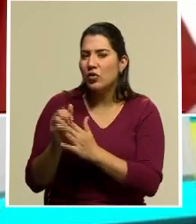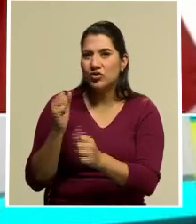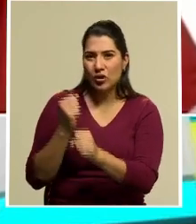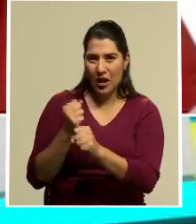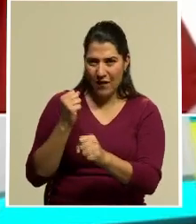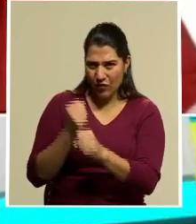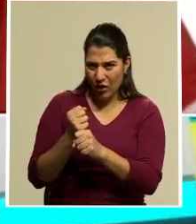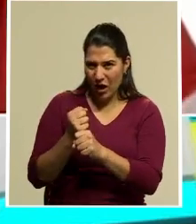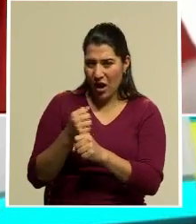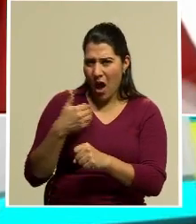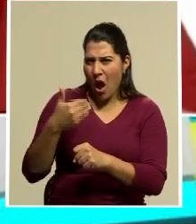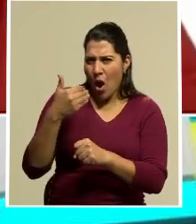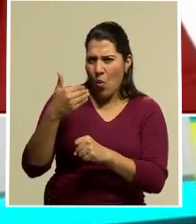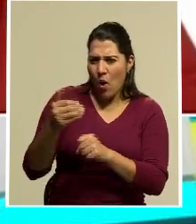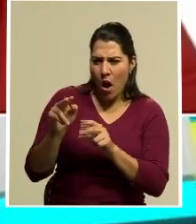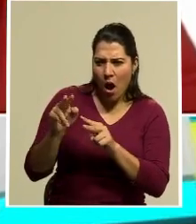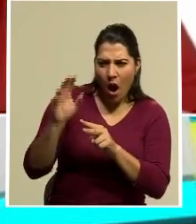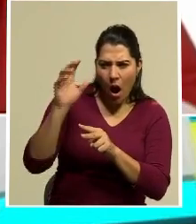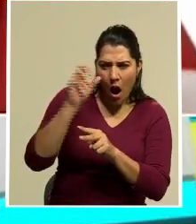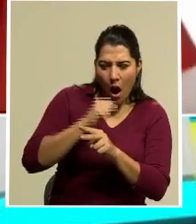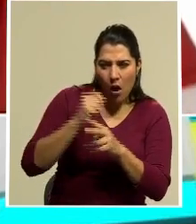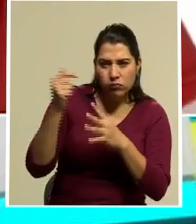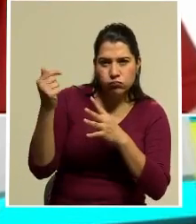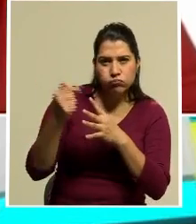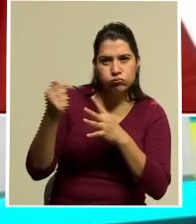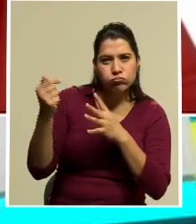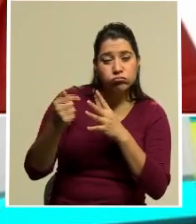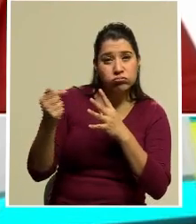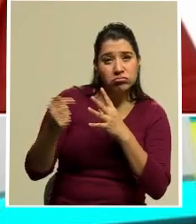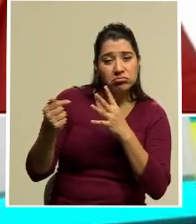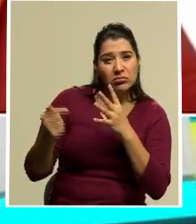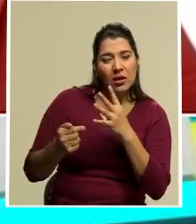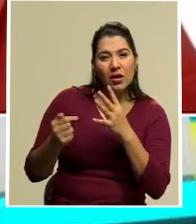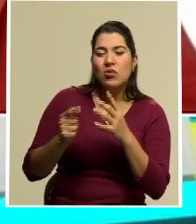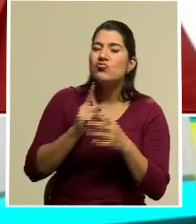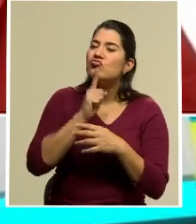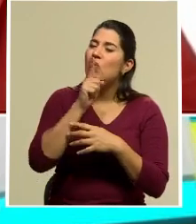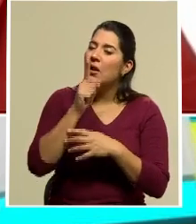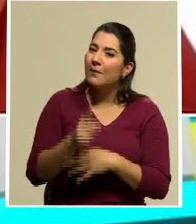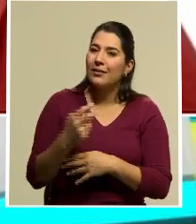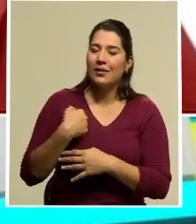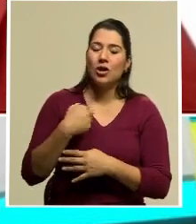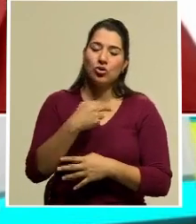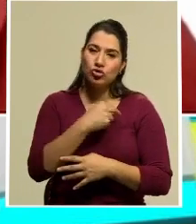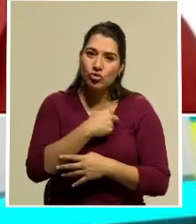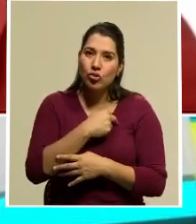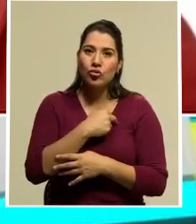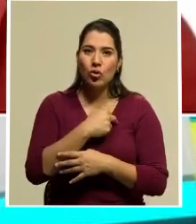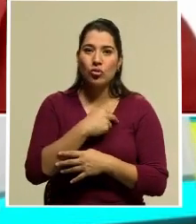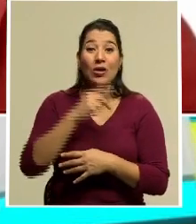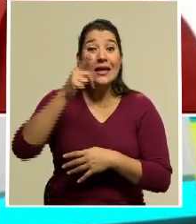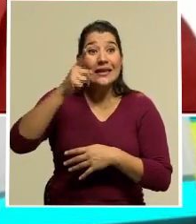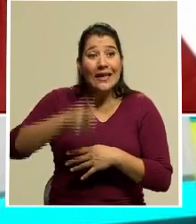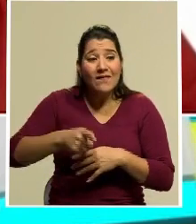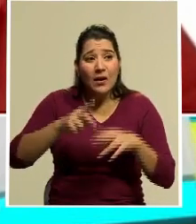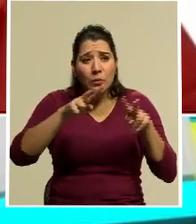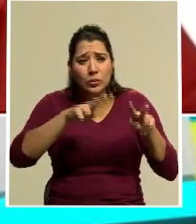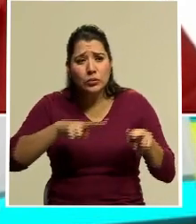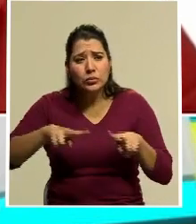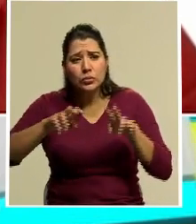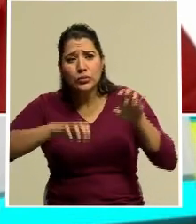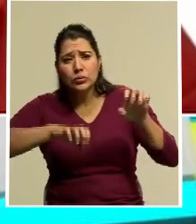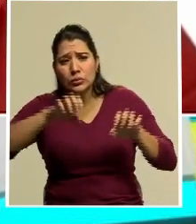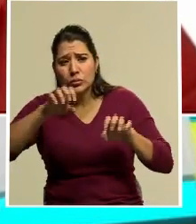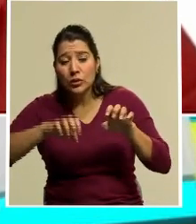tiene todo eso, realmente hay que observar que todas las áreas del país se están